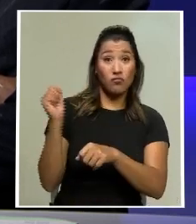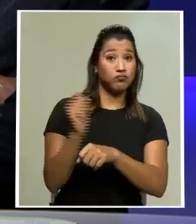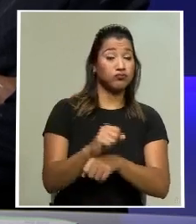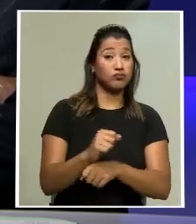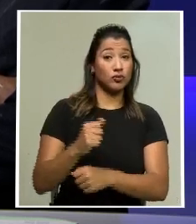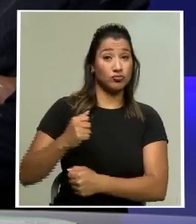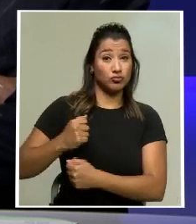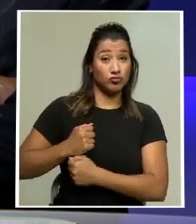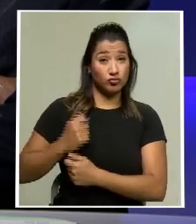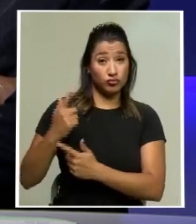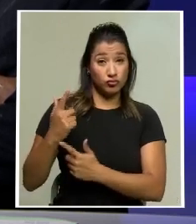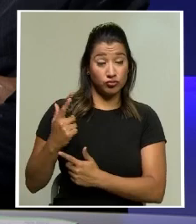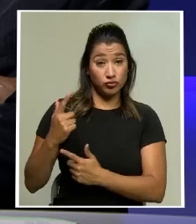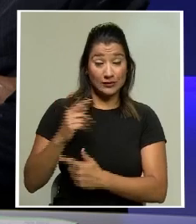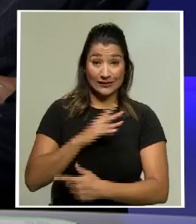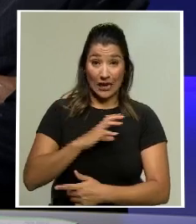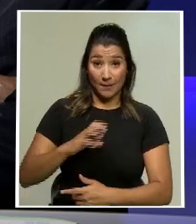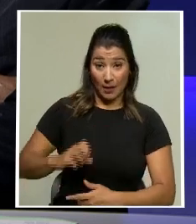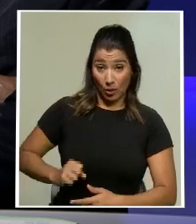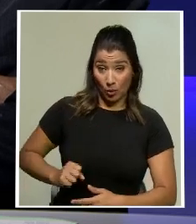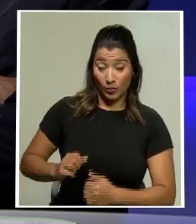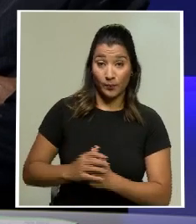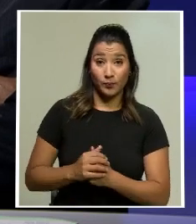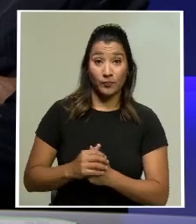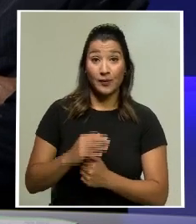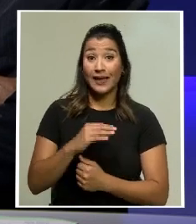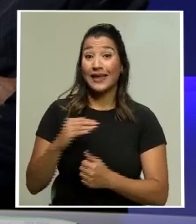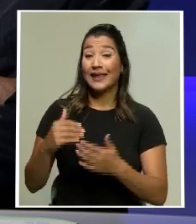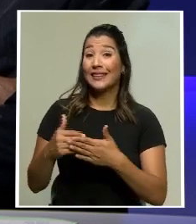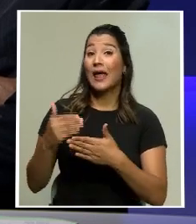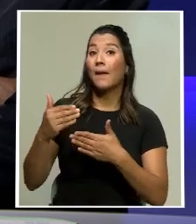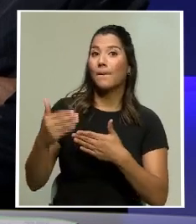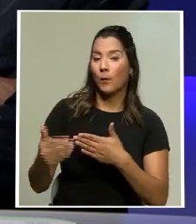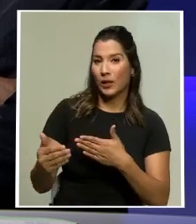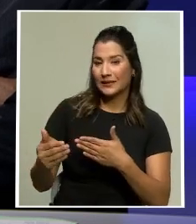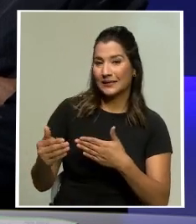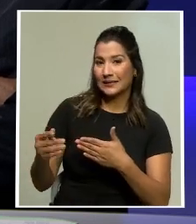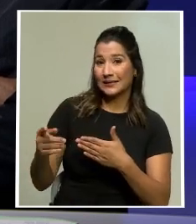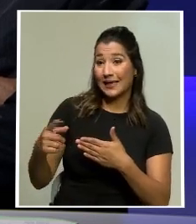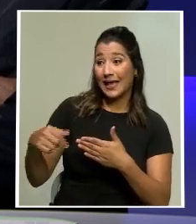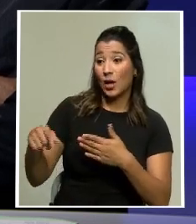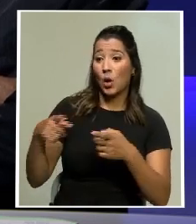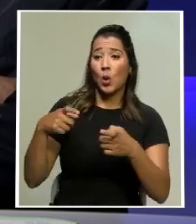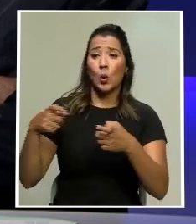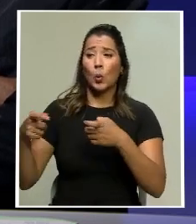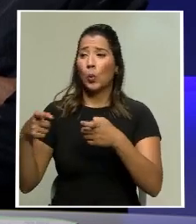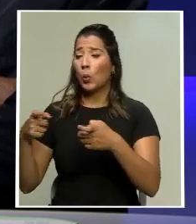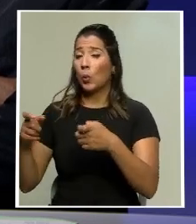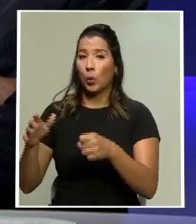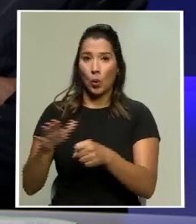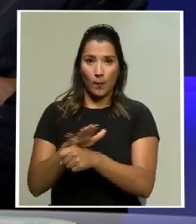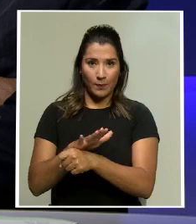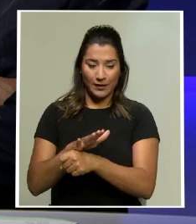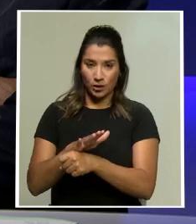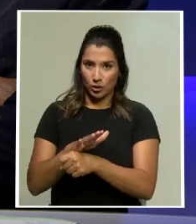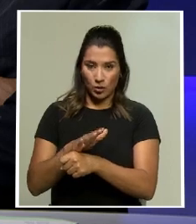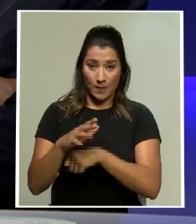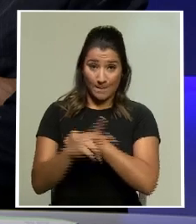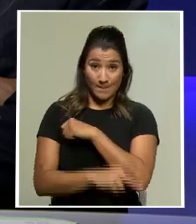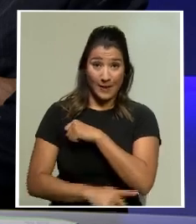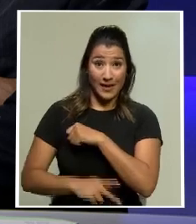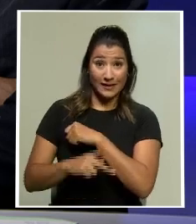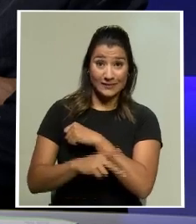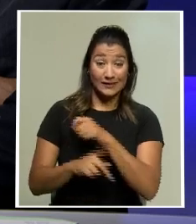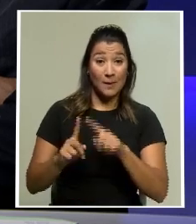ejército regular del Salvador y luego gobernó completamente el país a